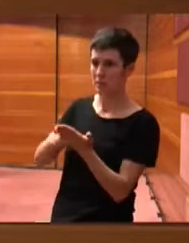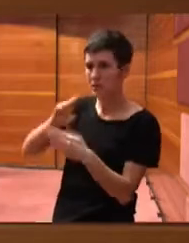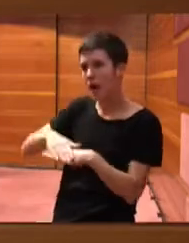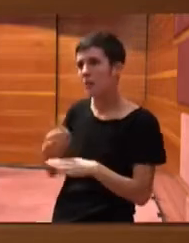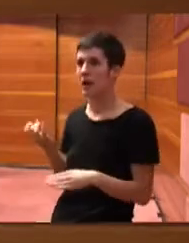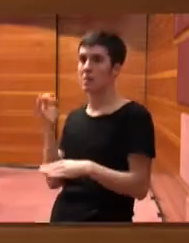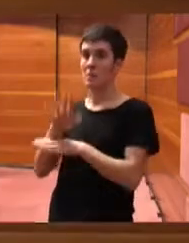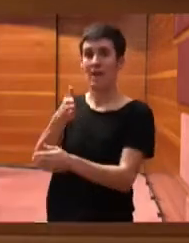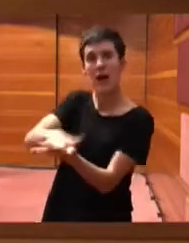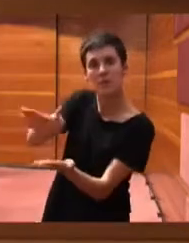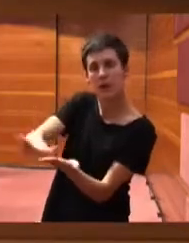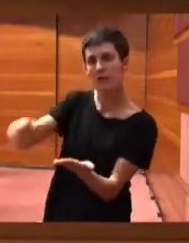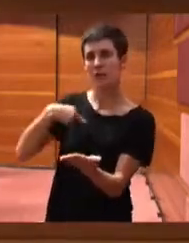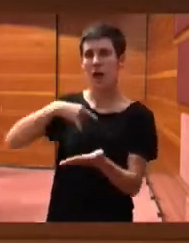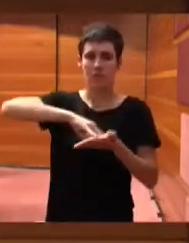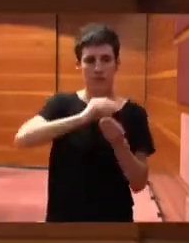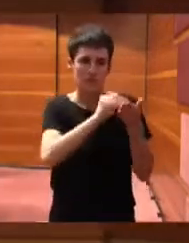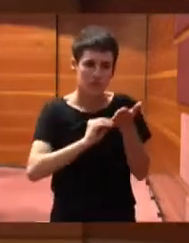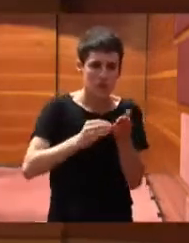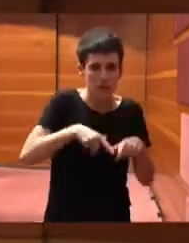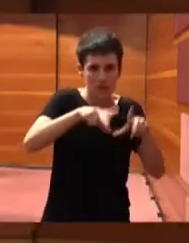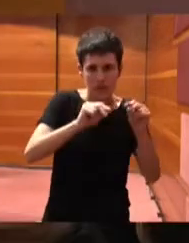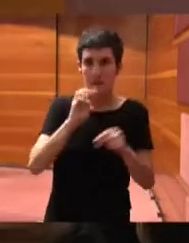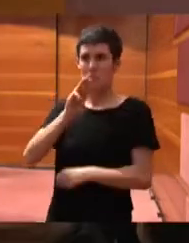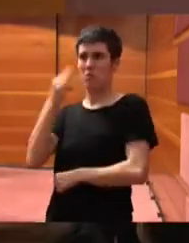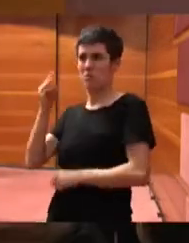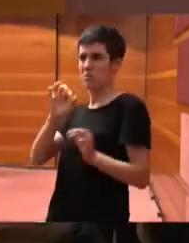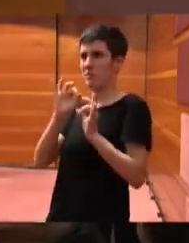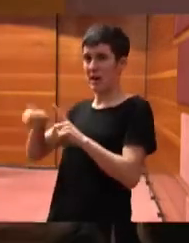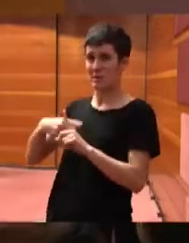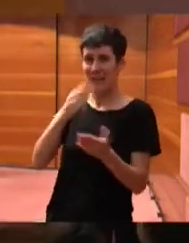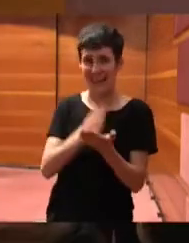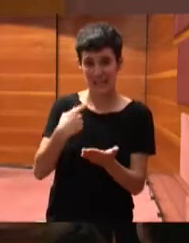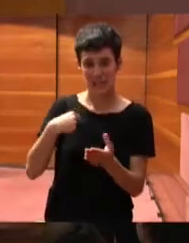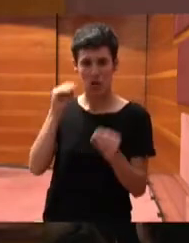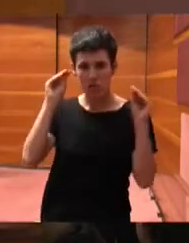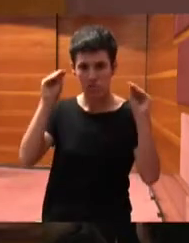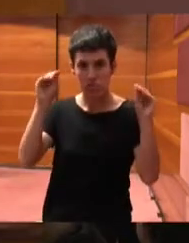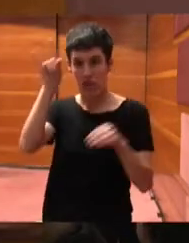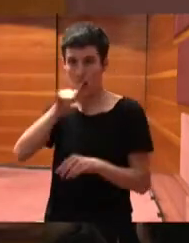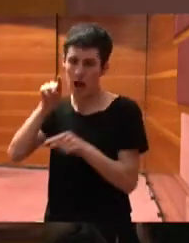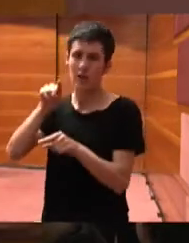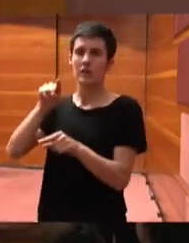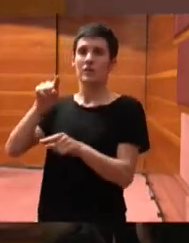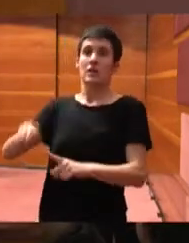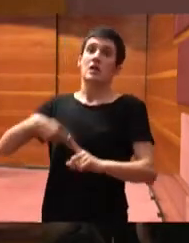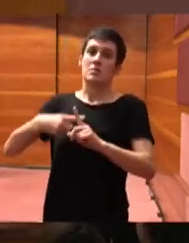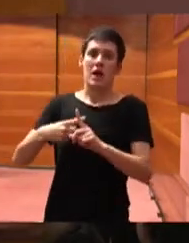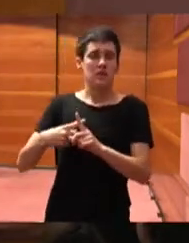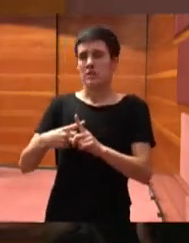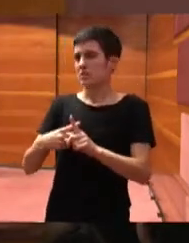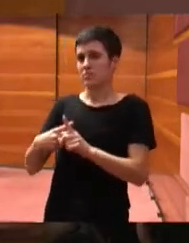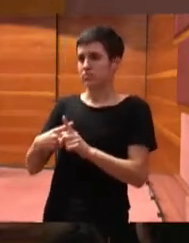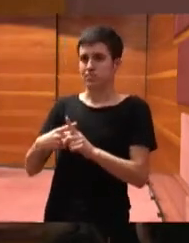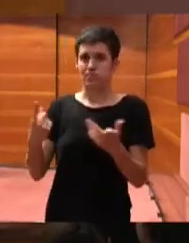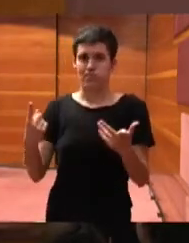a imprenta, terminar unos informes, preparar los PowerPoints y las clases que iba a dar en Canarias y a todo esto el del